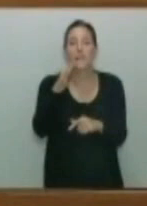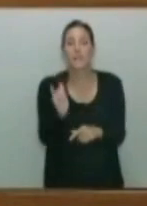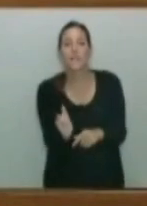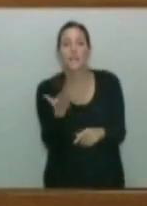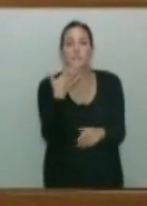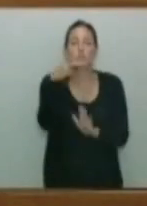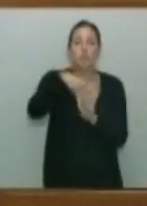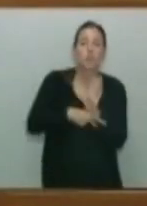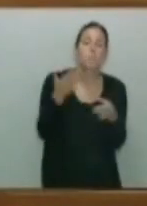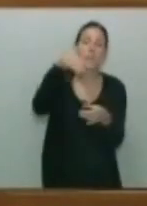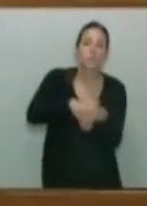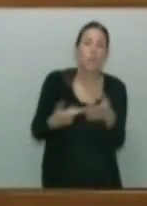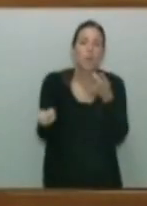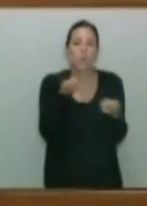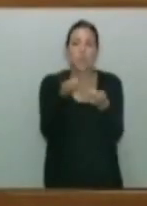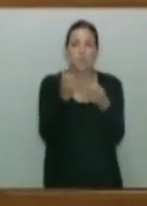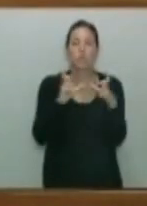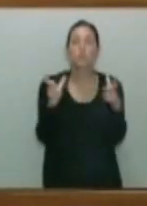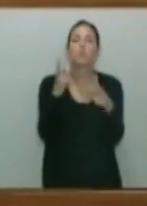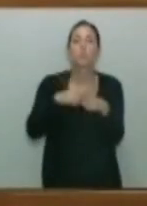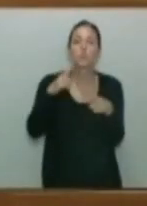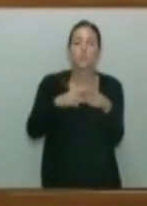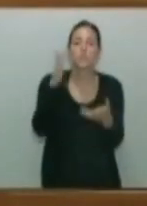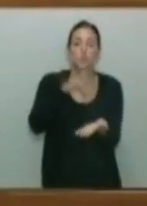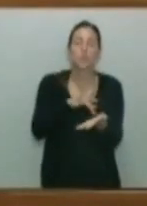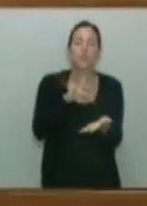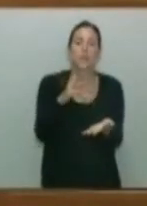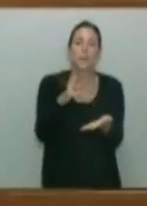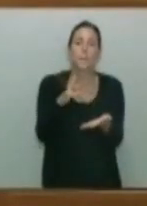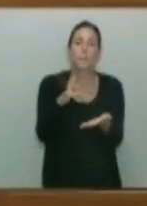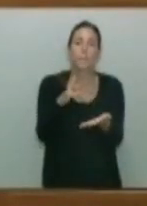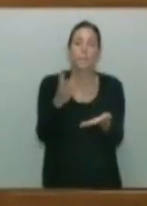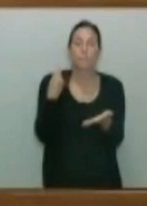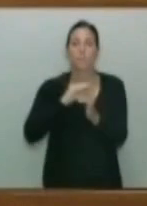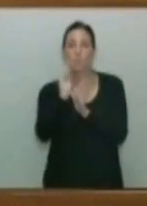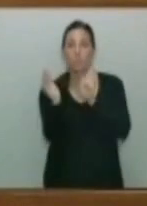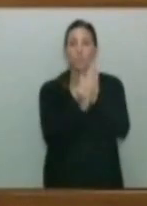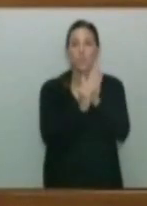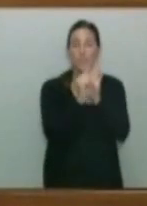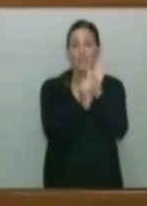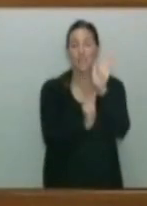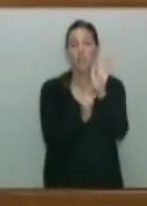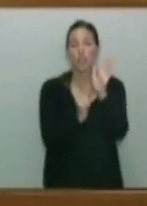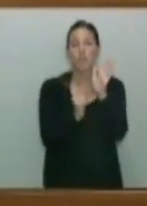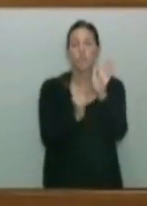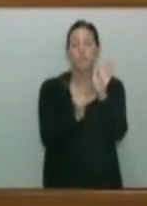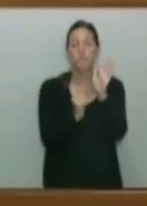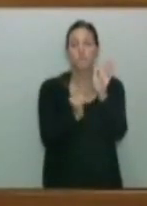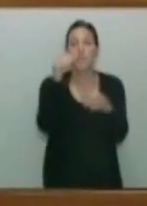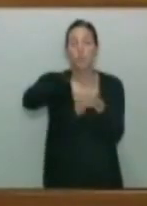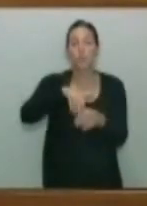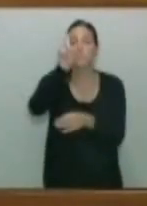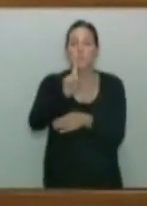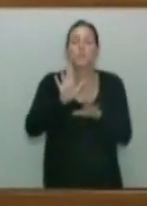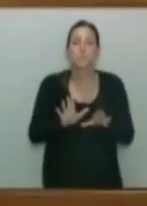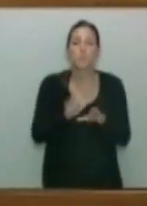norma electoral, en una norma reguladora de los partidos políticos, donde debería de ir este criterio de las elecciones primarias, pero creo que a nadie se le puede escapar,